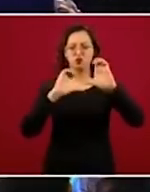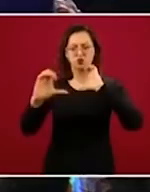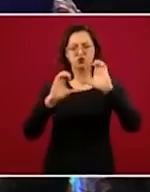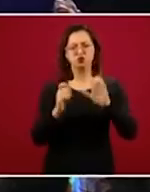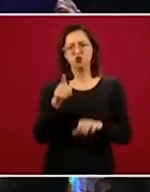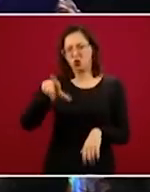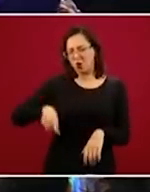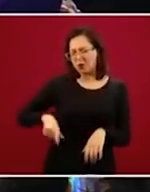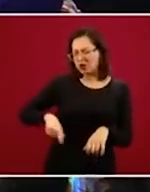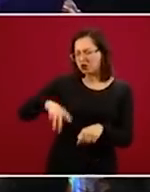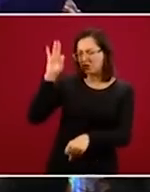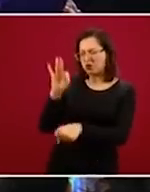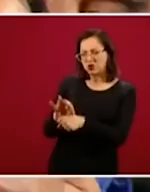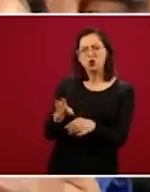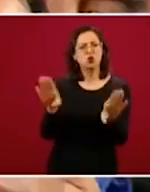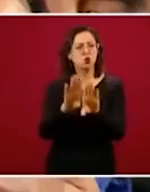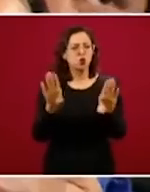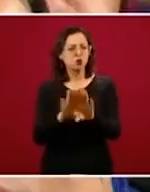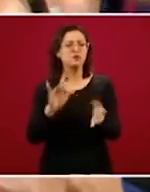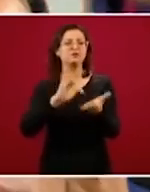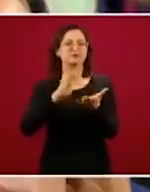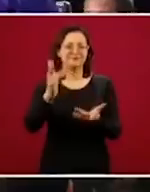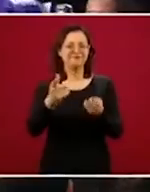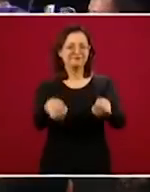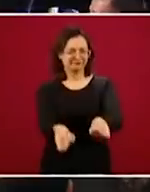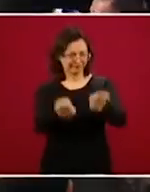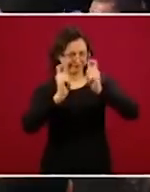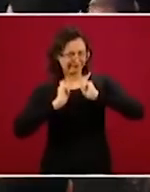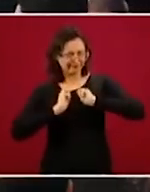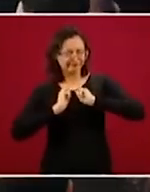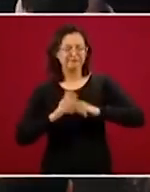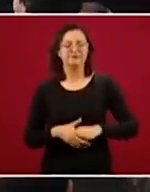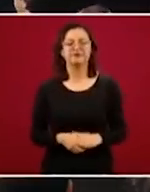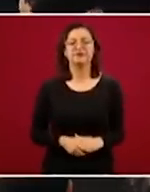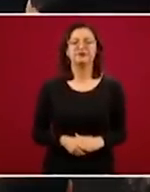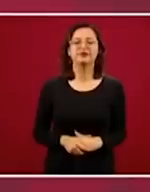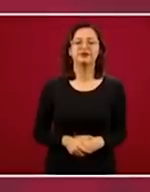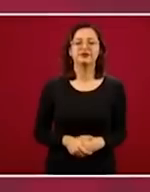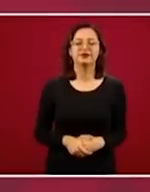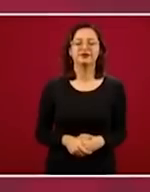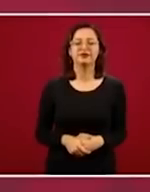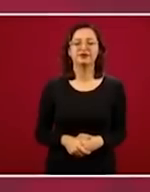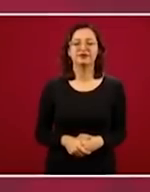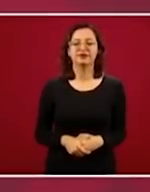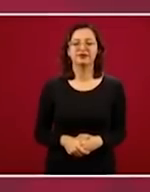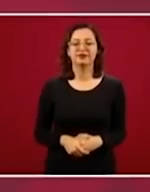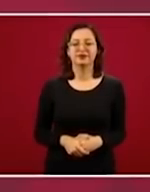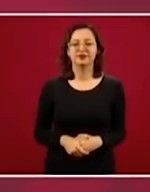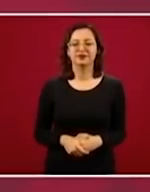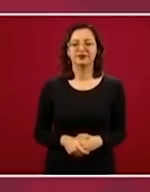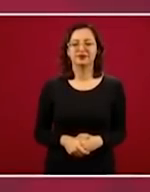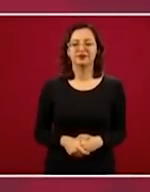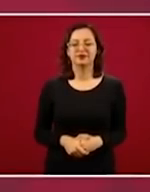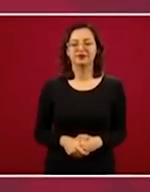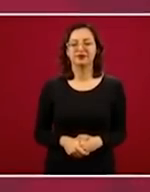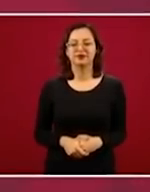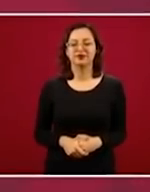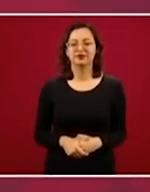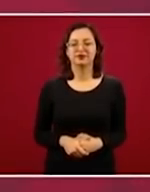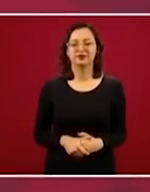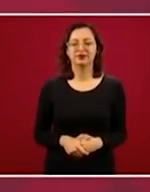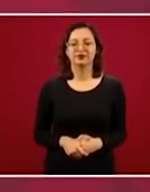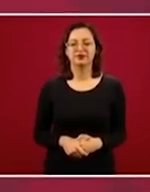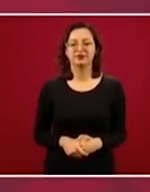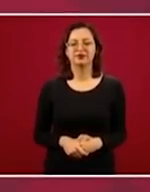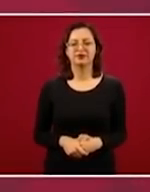gracias nuevamente por cederle la palabra bueno pues este como se garantiza el